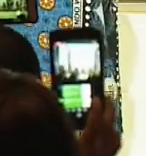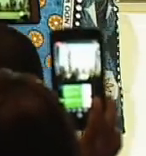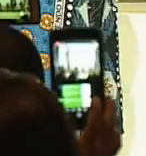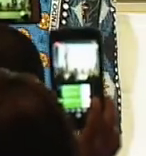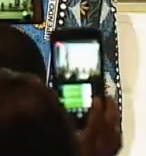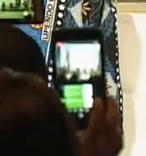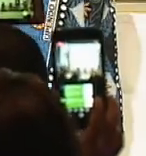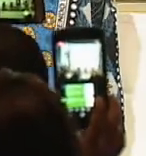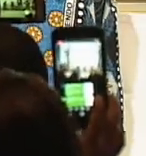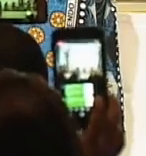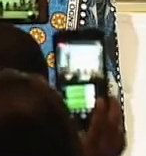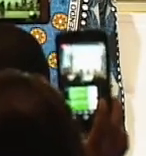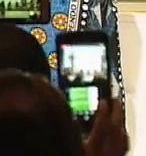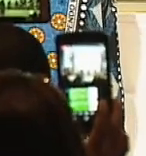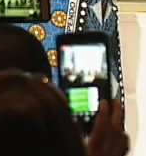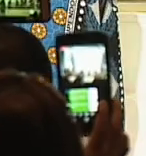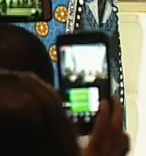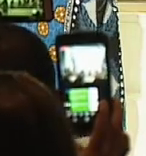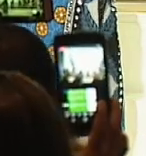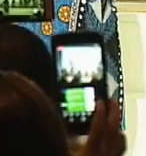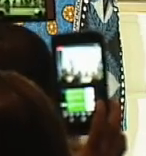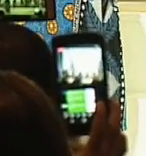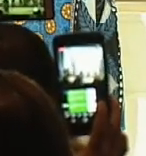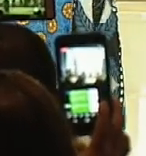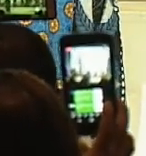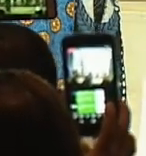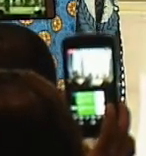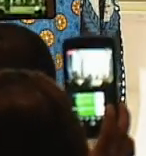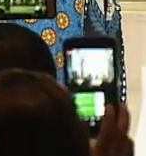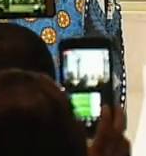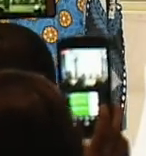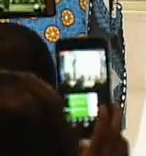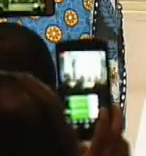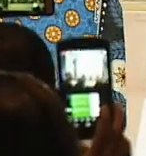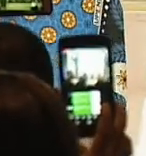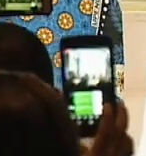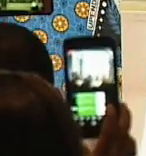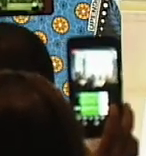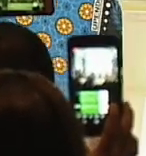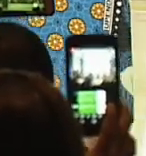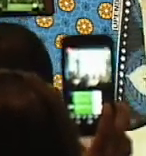El pecador habla con la playa. El pecador tiene un...